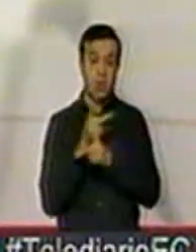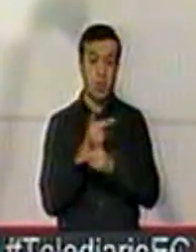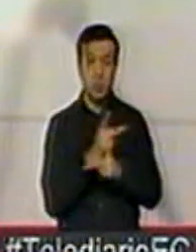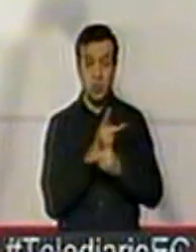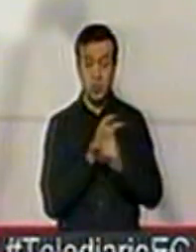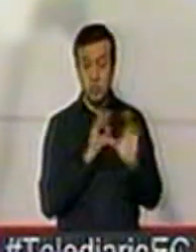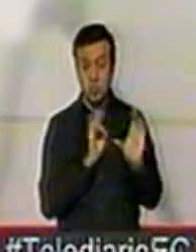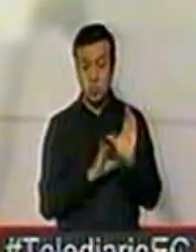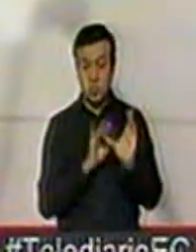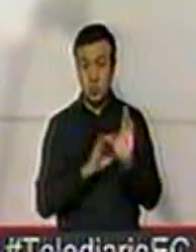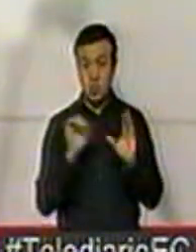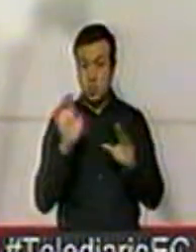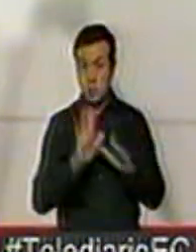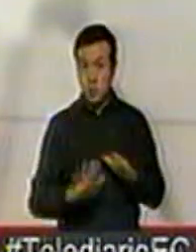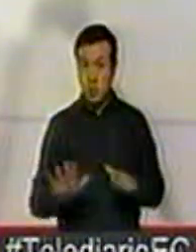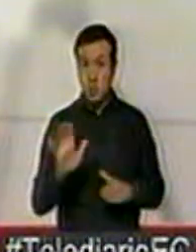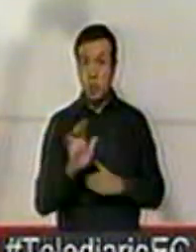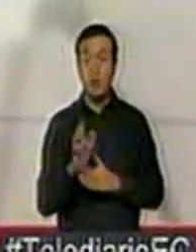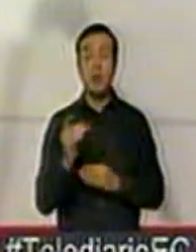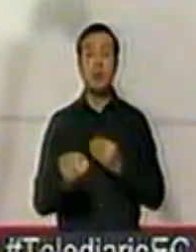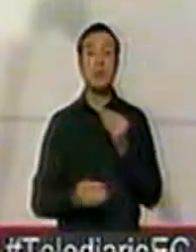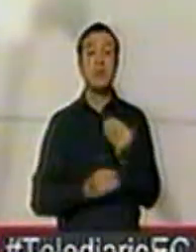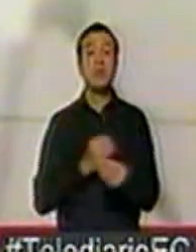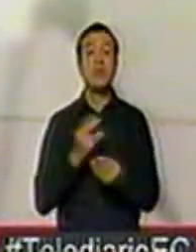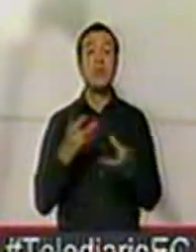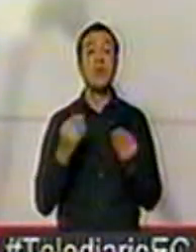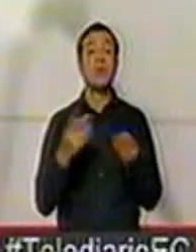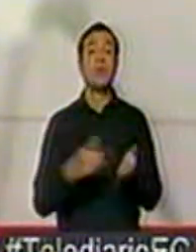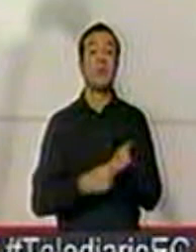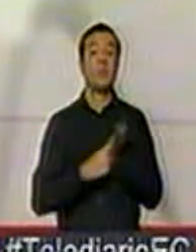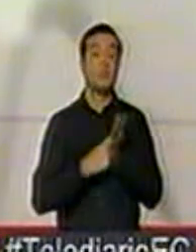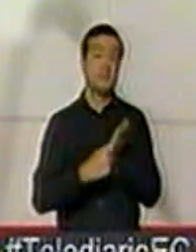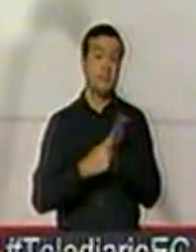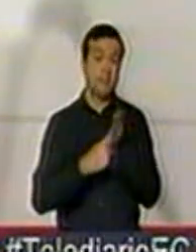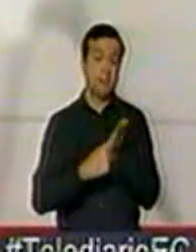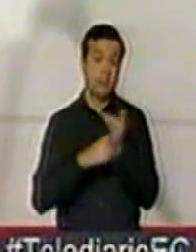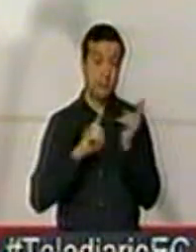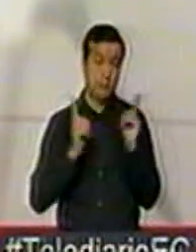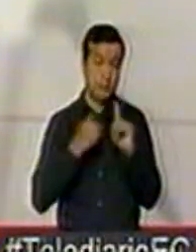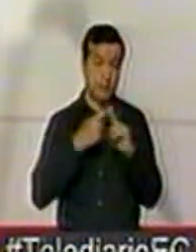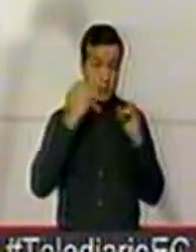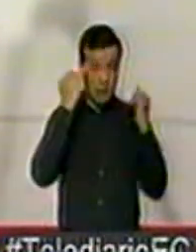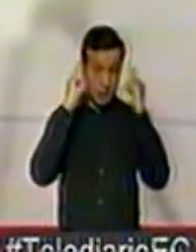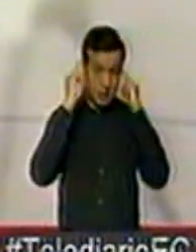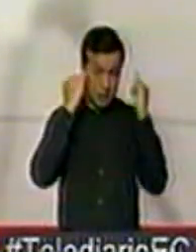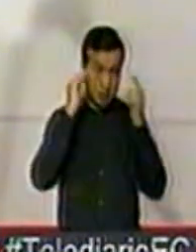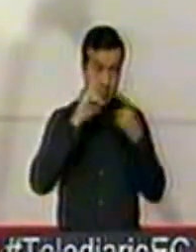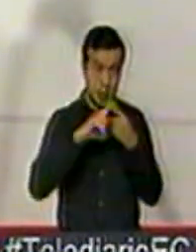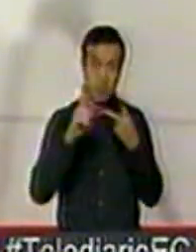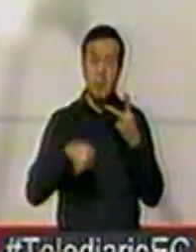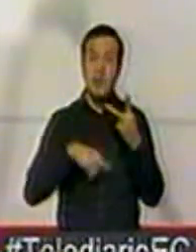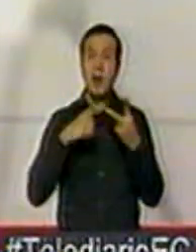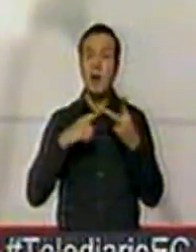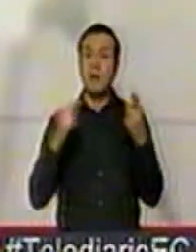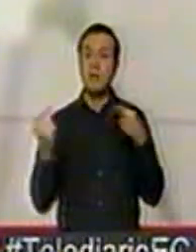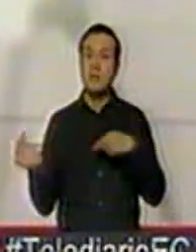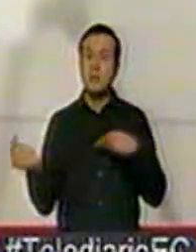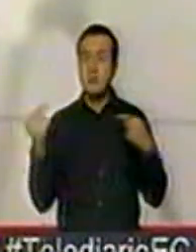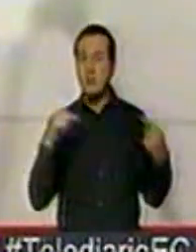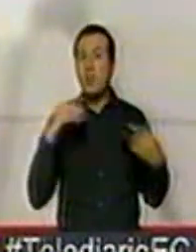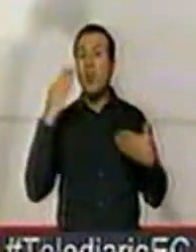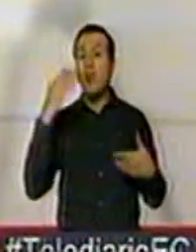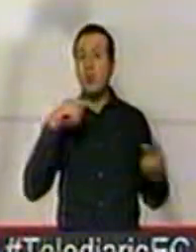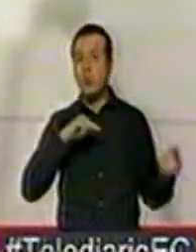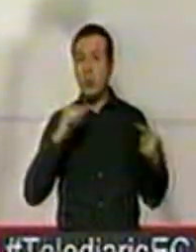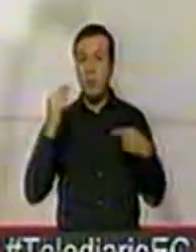Ciudadana en el Ecuador nos ha llevado a un debate no solo de ideas, sino hasta de enfrentamientos políticos